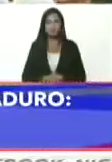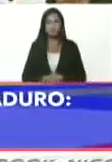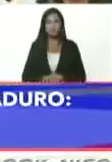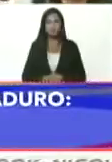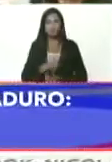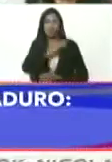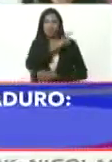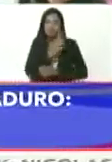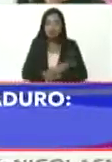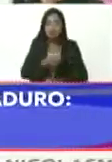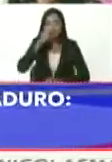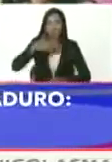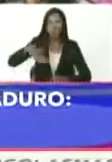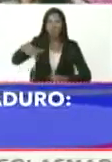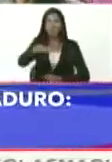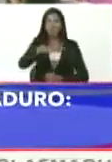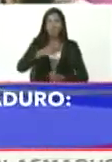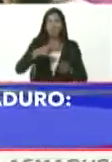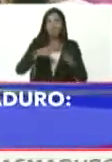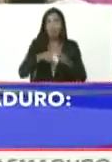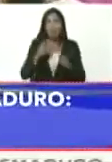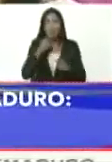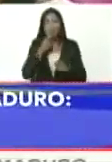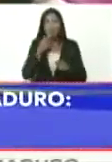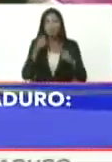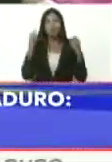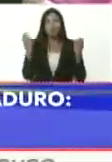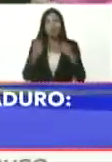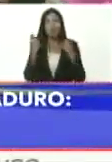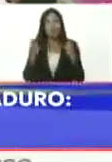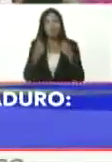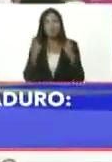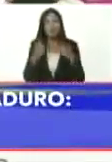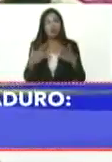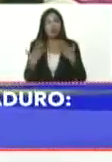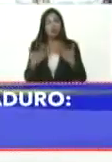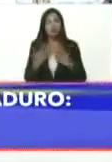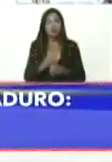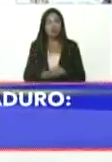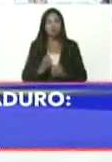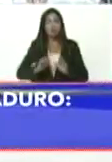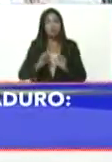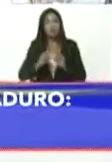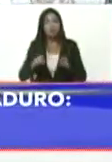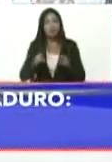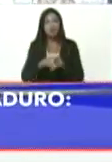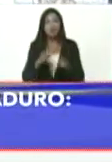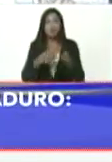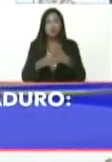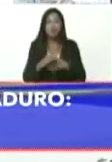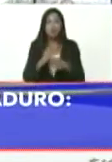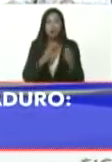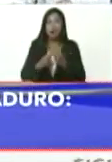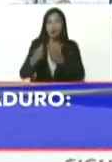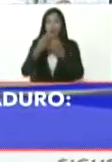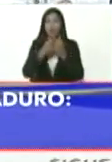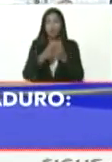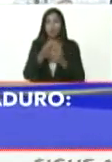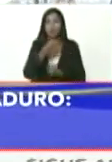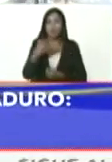Poder popular, qué bello acto, qué bella jornada. Vamos a seguir avanzando. Ahora vámonos a lo económico,